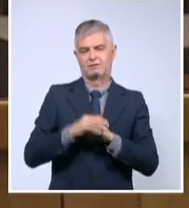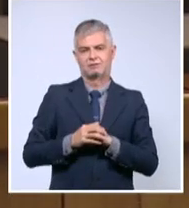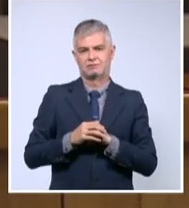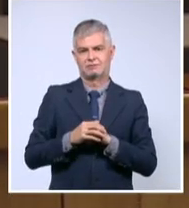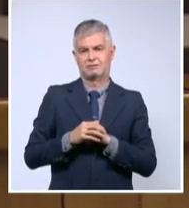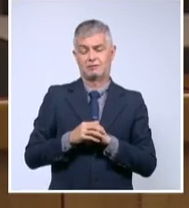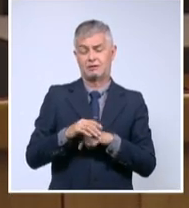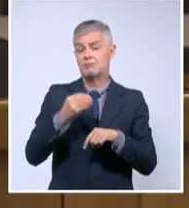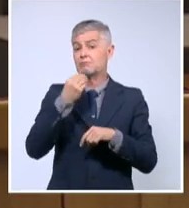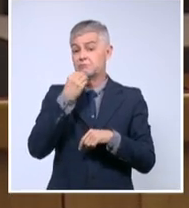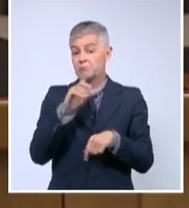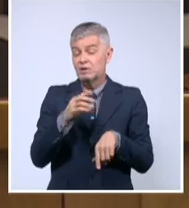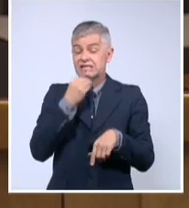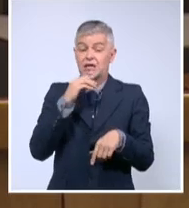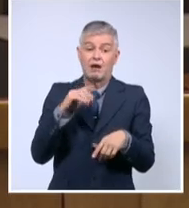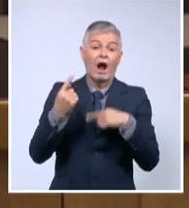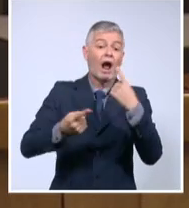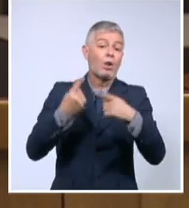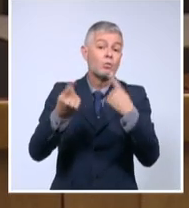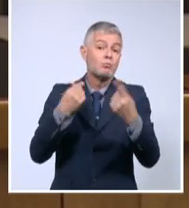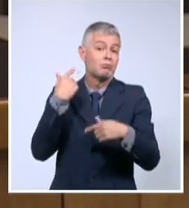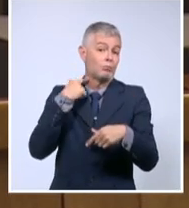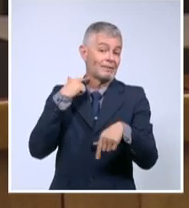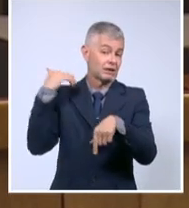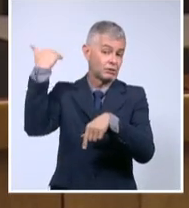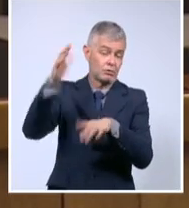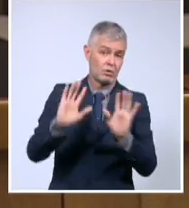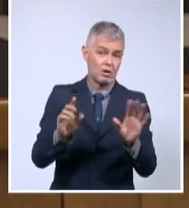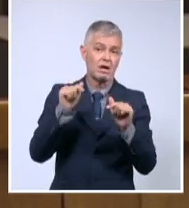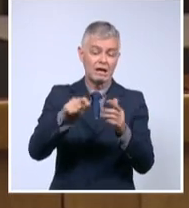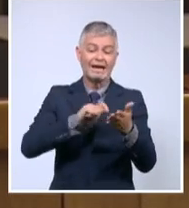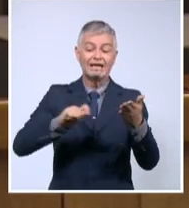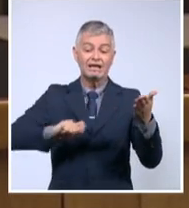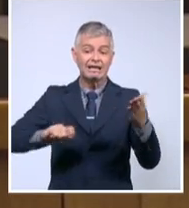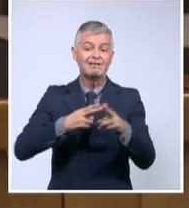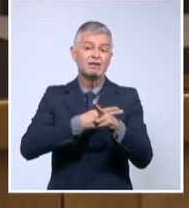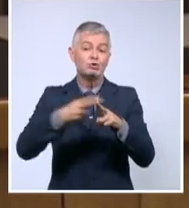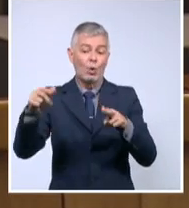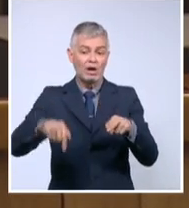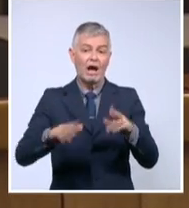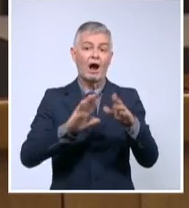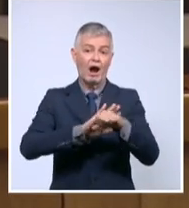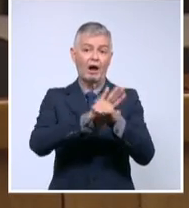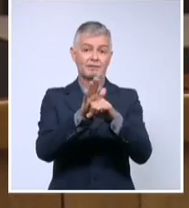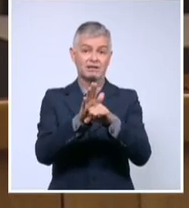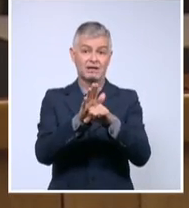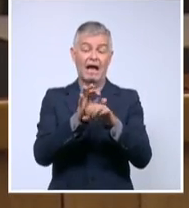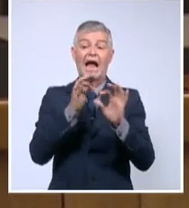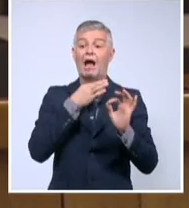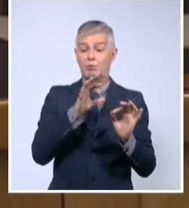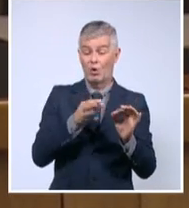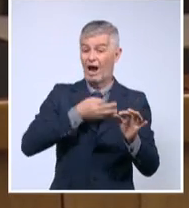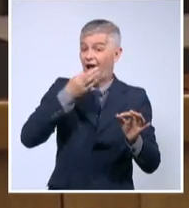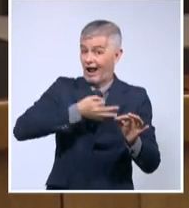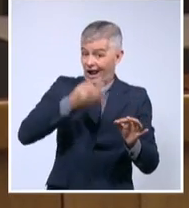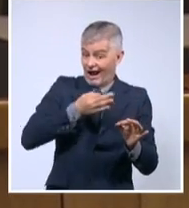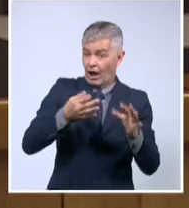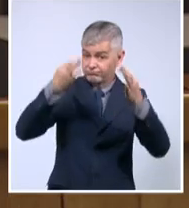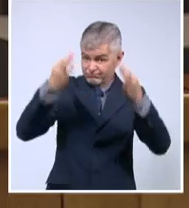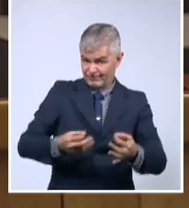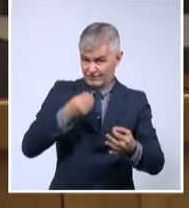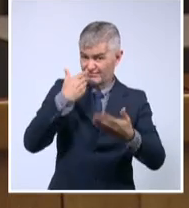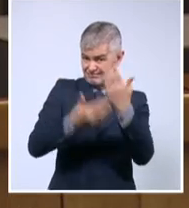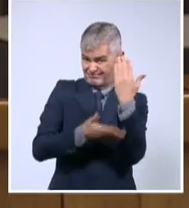escribirá la historia de esta nefasta pandemia y su impacto a nivel global. Si se narra con honestidad, será